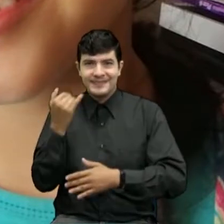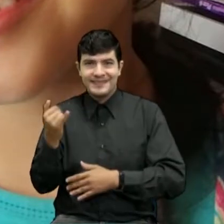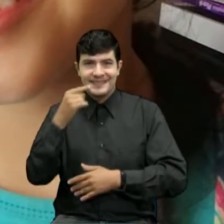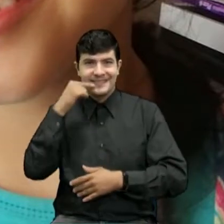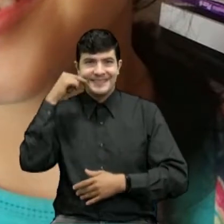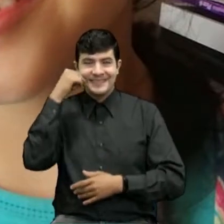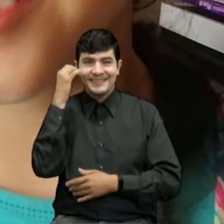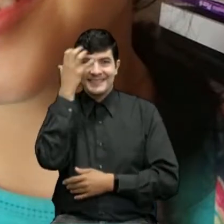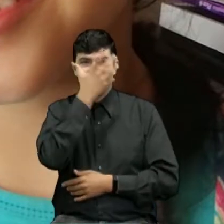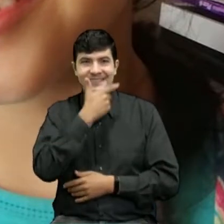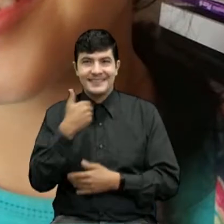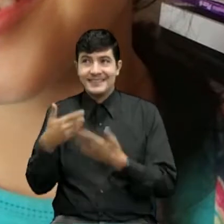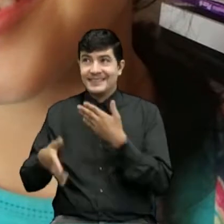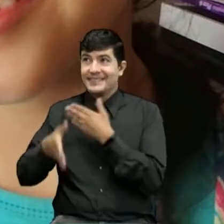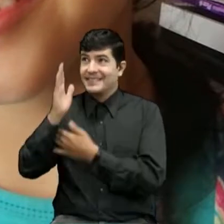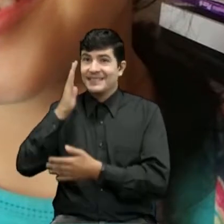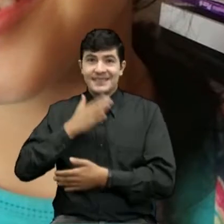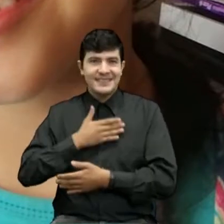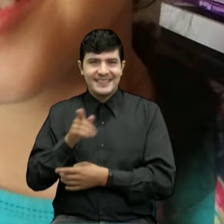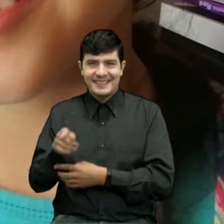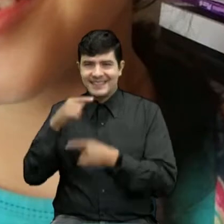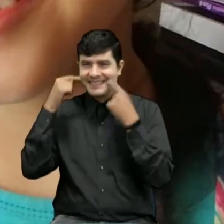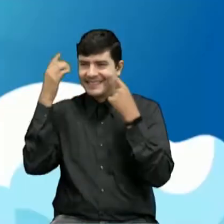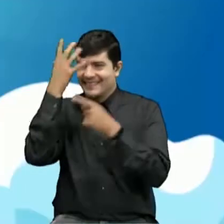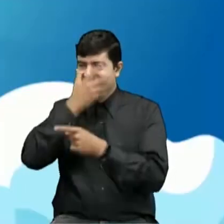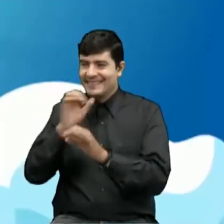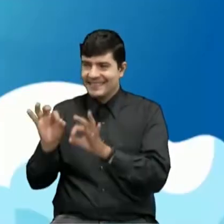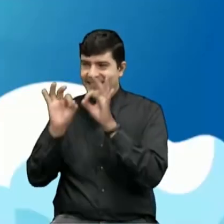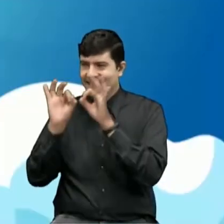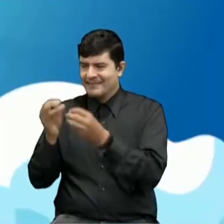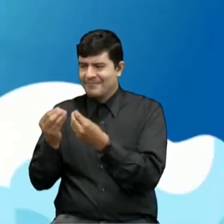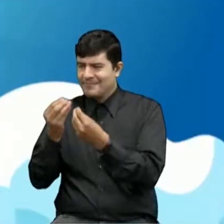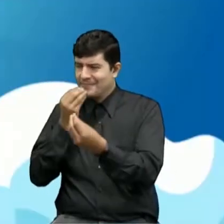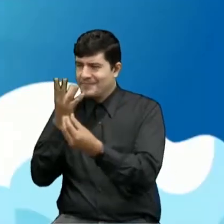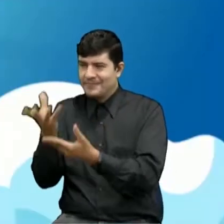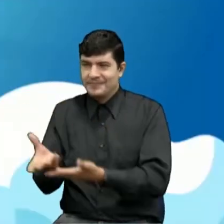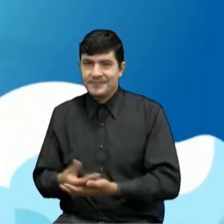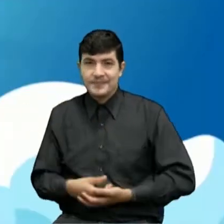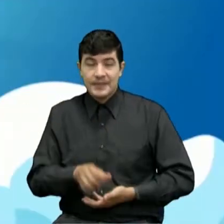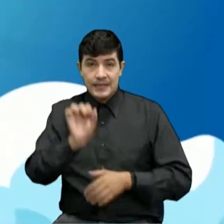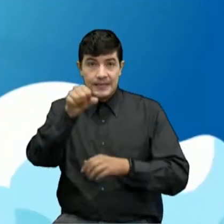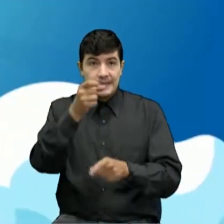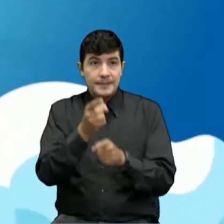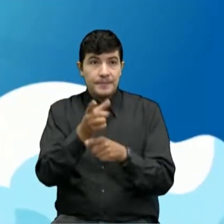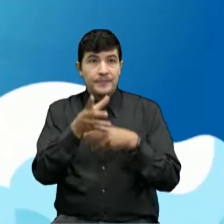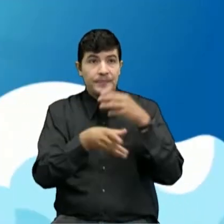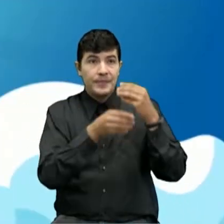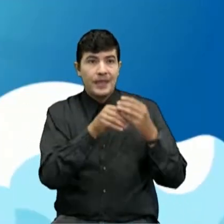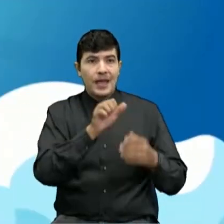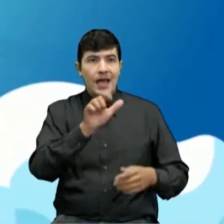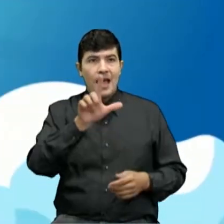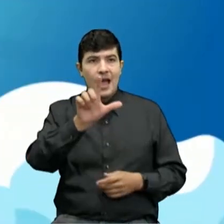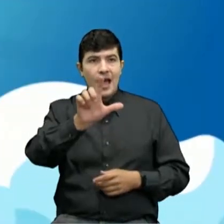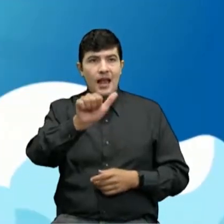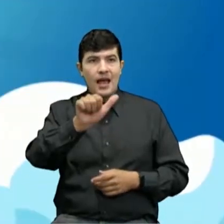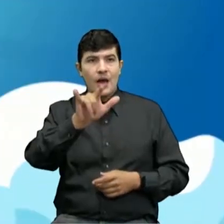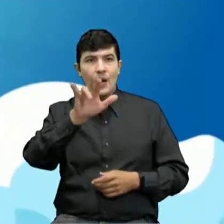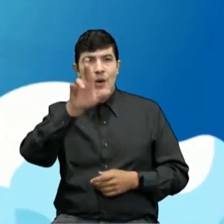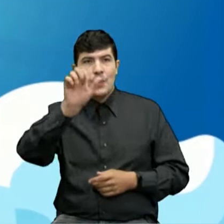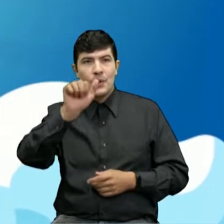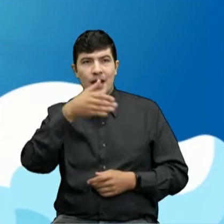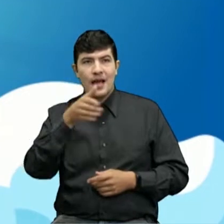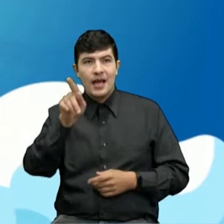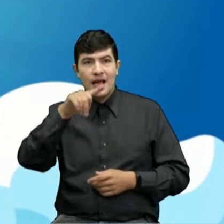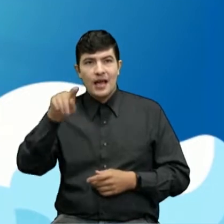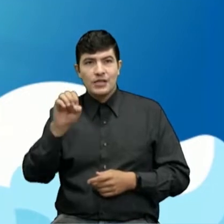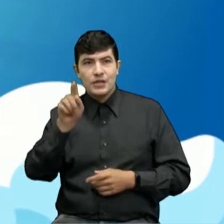tan bella, Dios mío. Muy bien, mi cielo, un besito. Tengo igualmente a Laura Sofía. Ella hoy